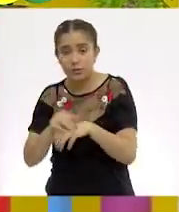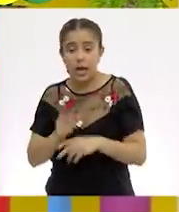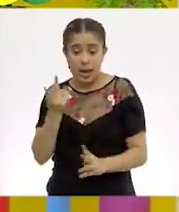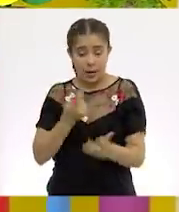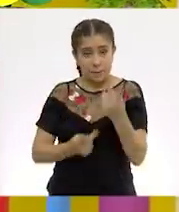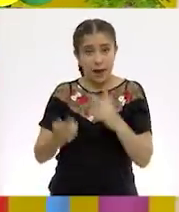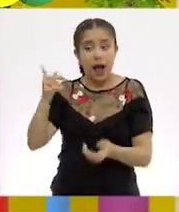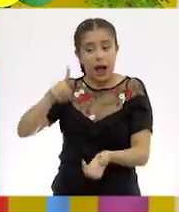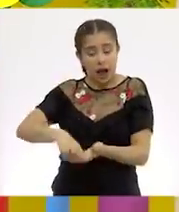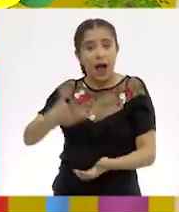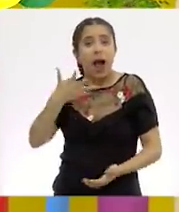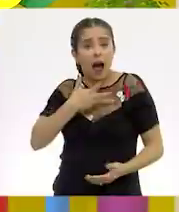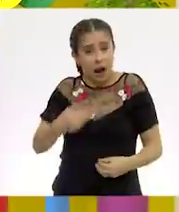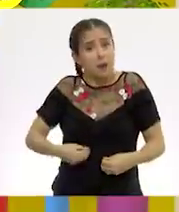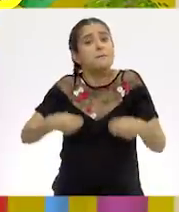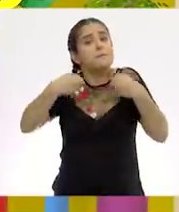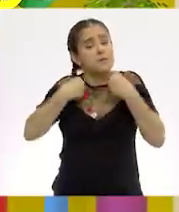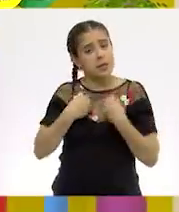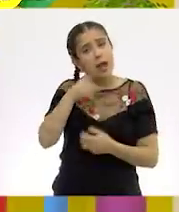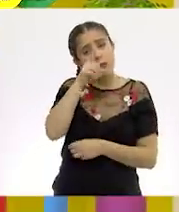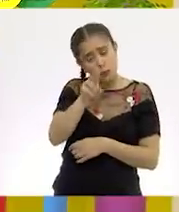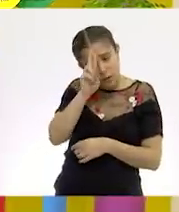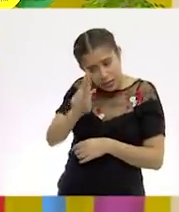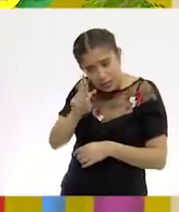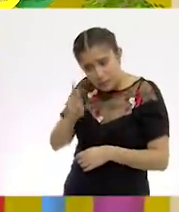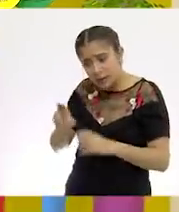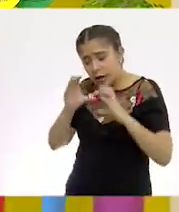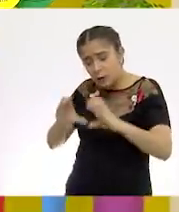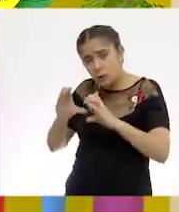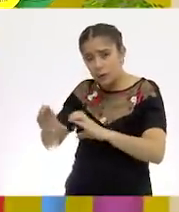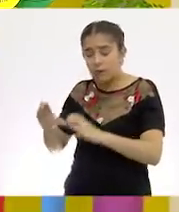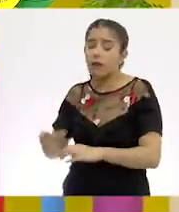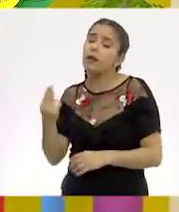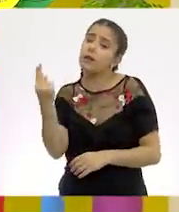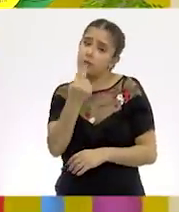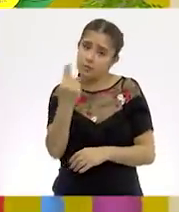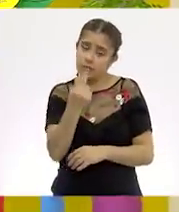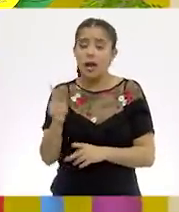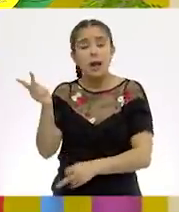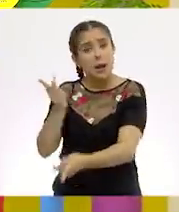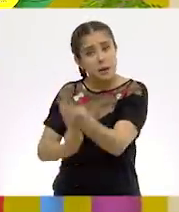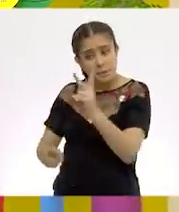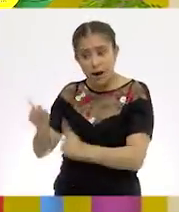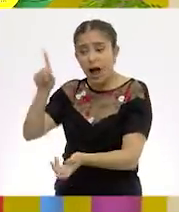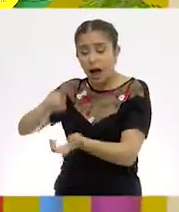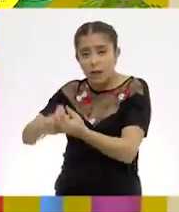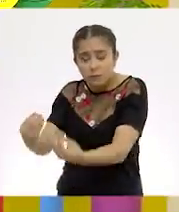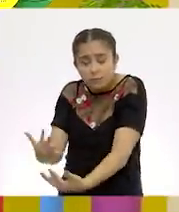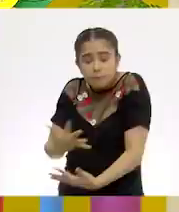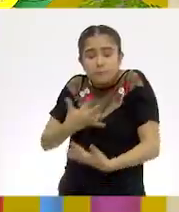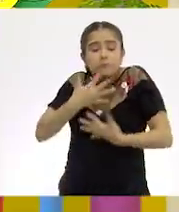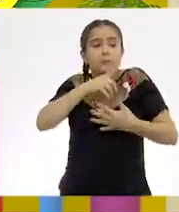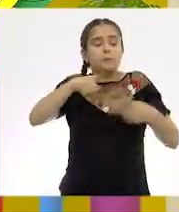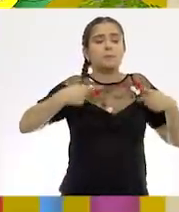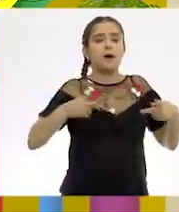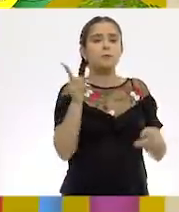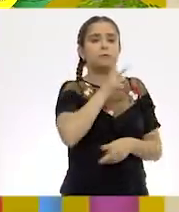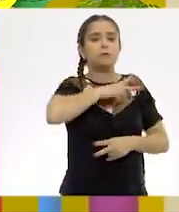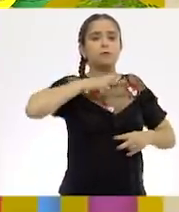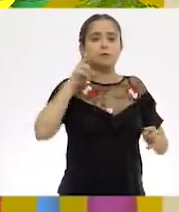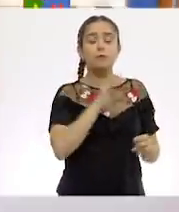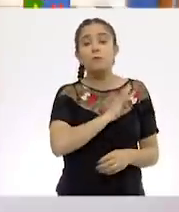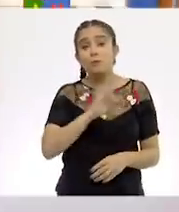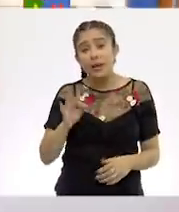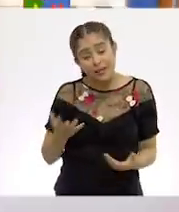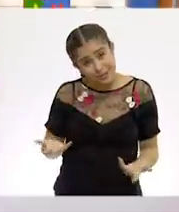que cuidarlos y respetarlos y protegerlos, porque las plantas nos brindan oxígeno. ¿Qué te pareció la clase,